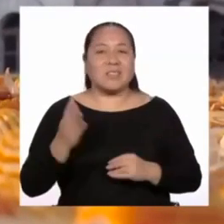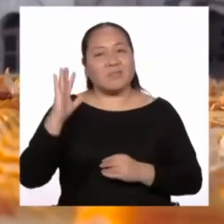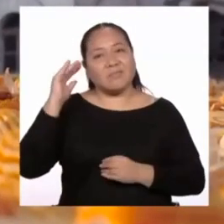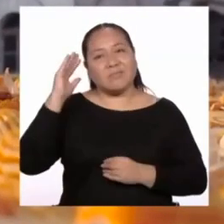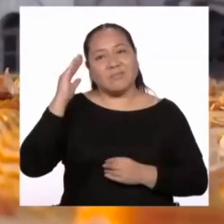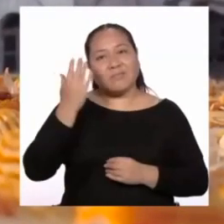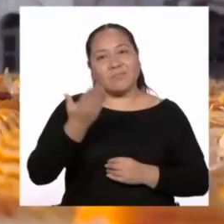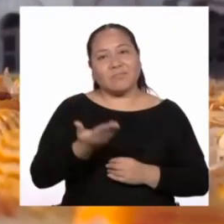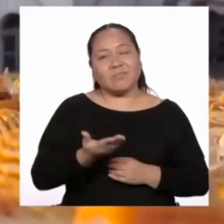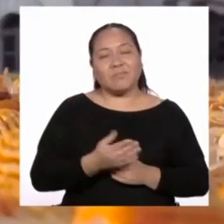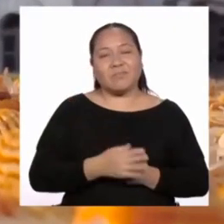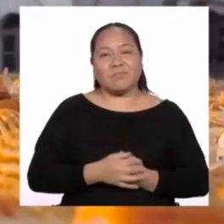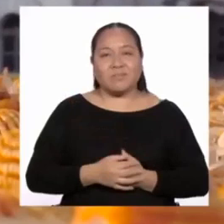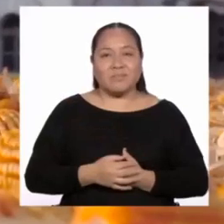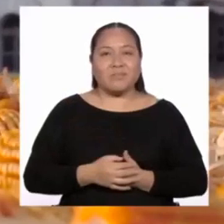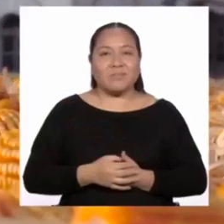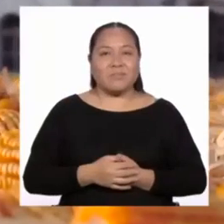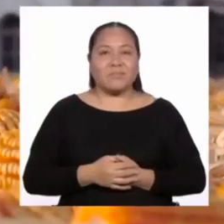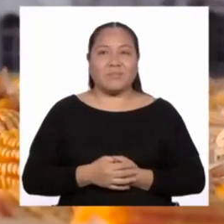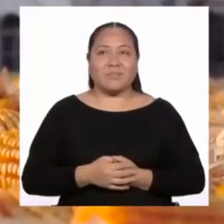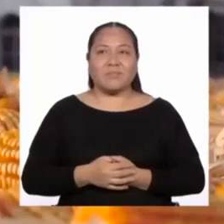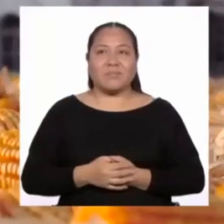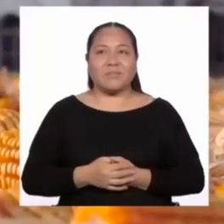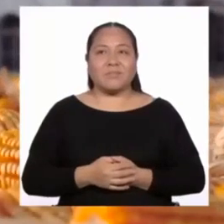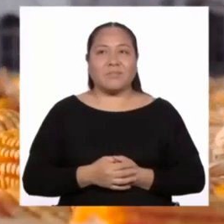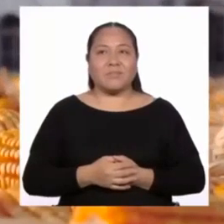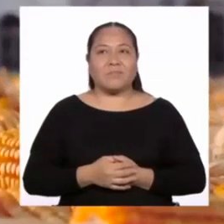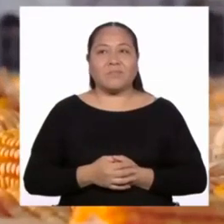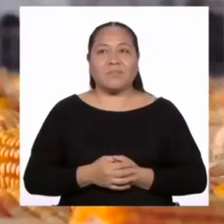vista.